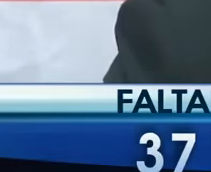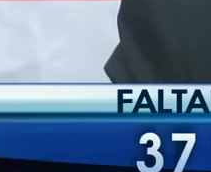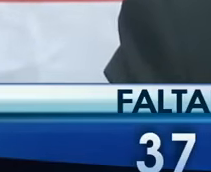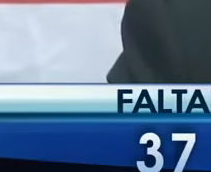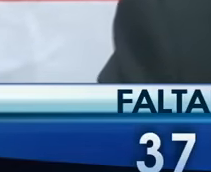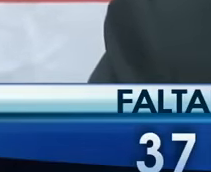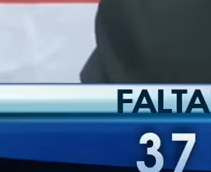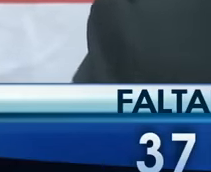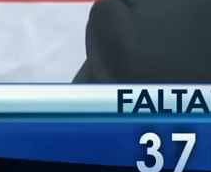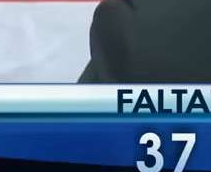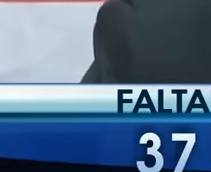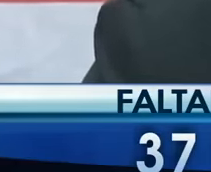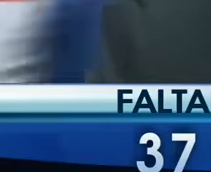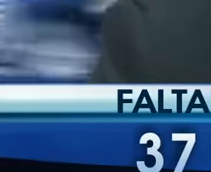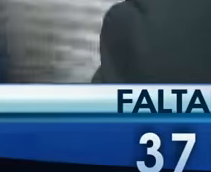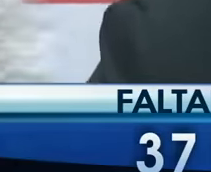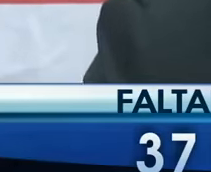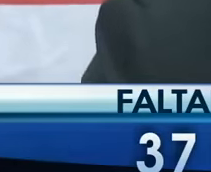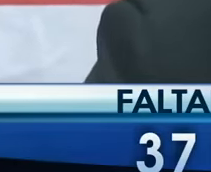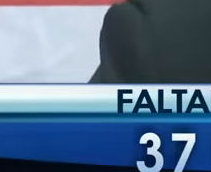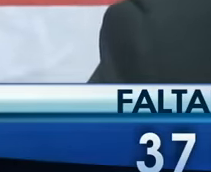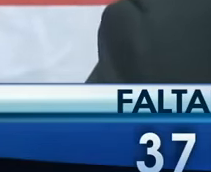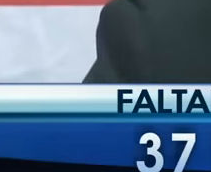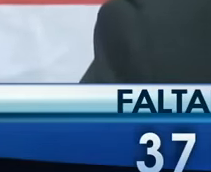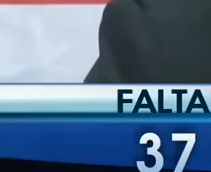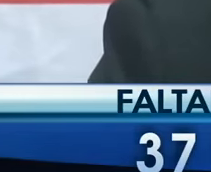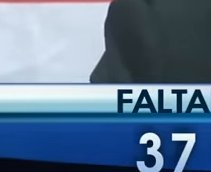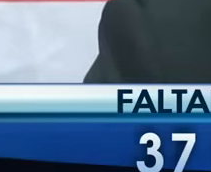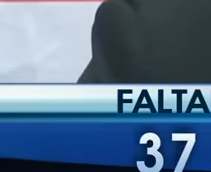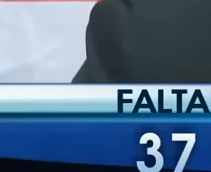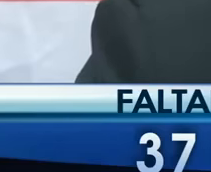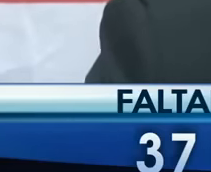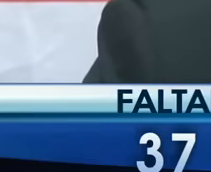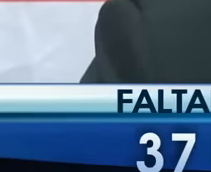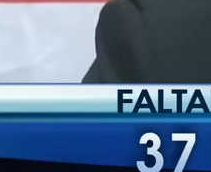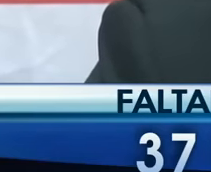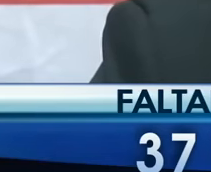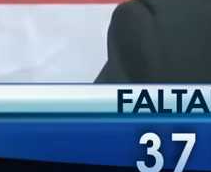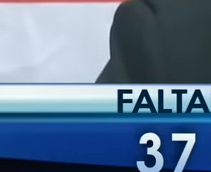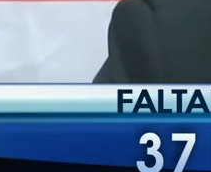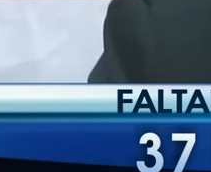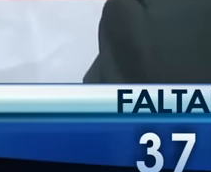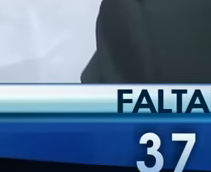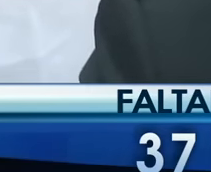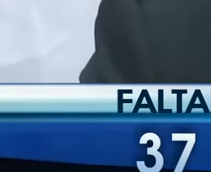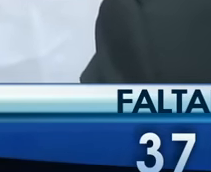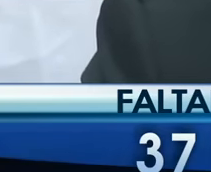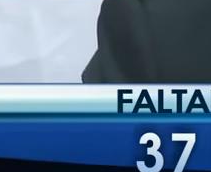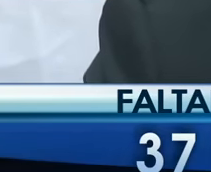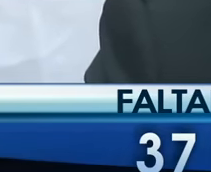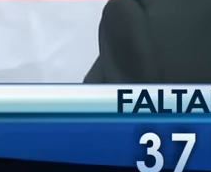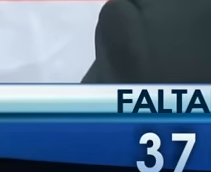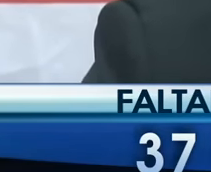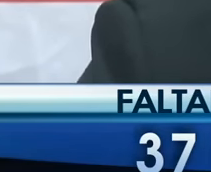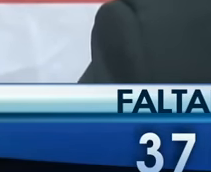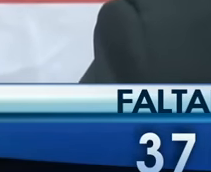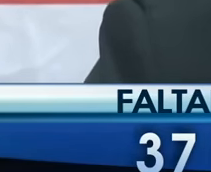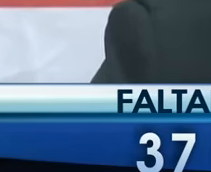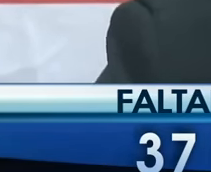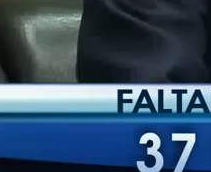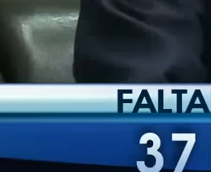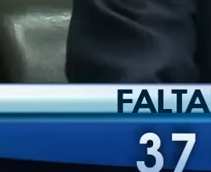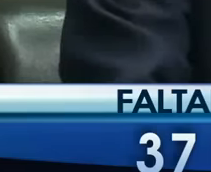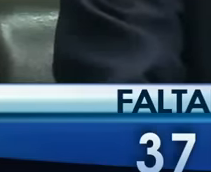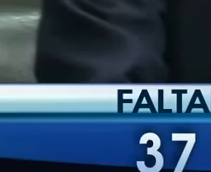hemos planteado para dos dignidades, la dignidad del binomio presidencial, presidente o presidenta, vicepresidente, vicepresidente, y también para los